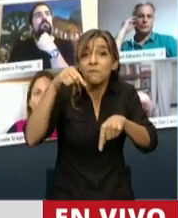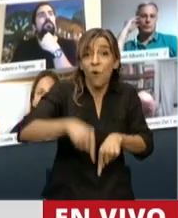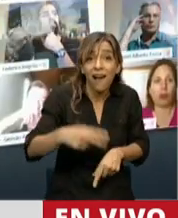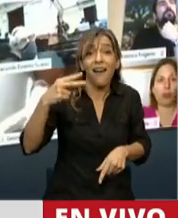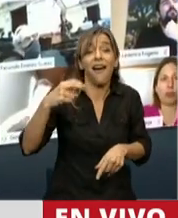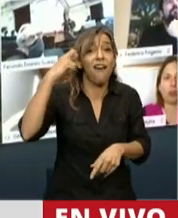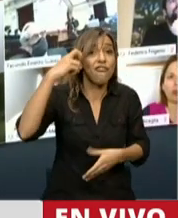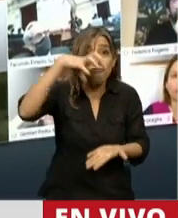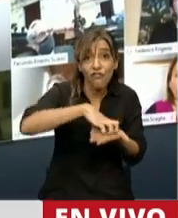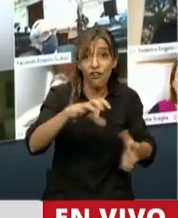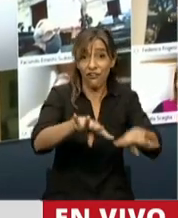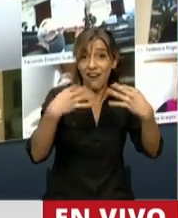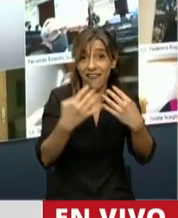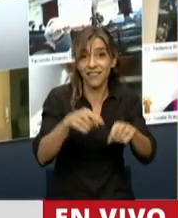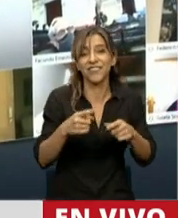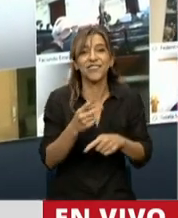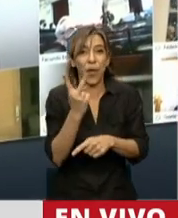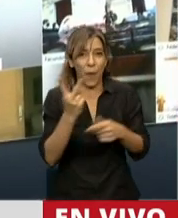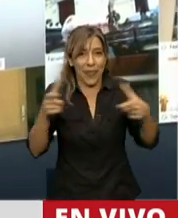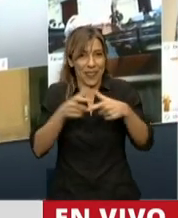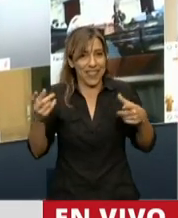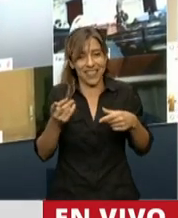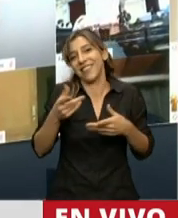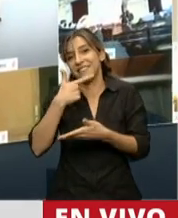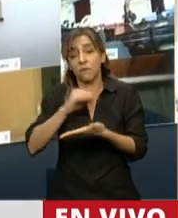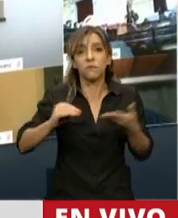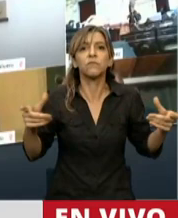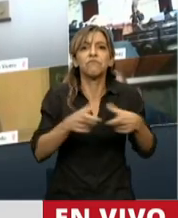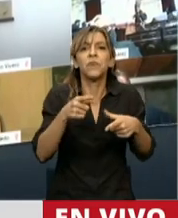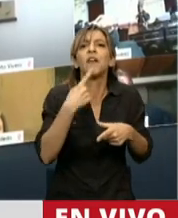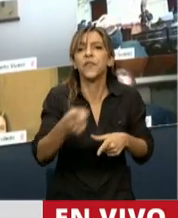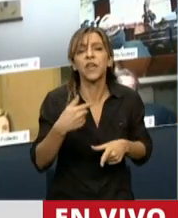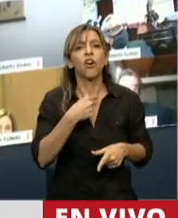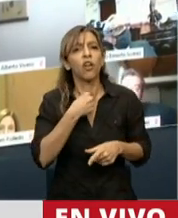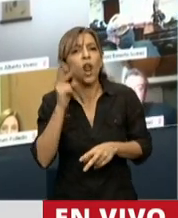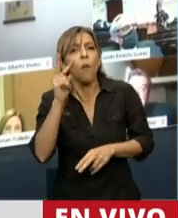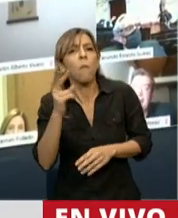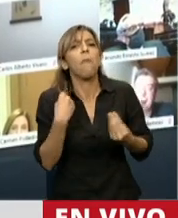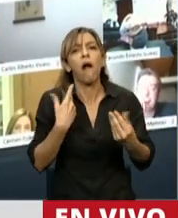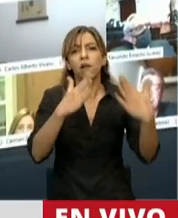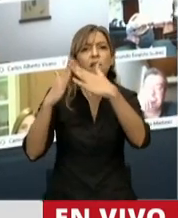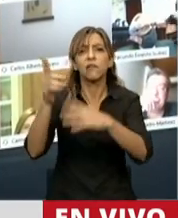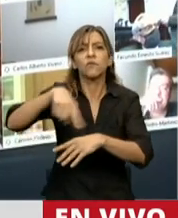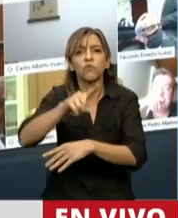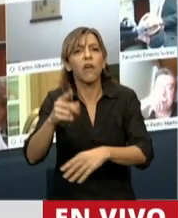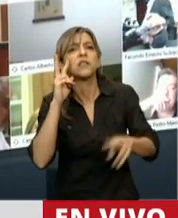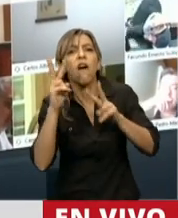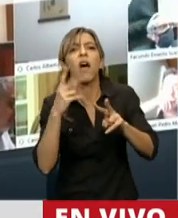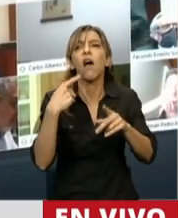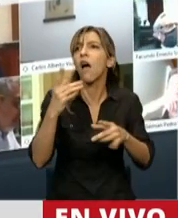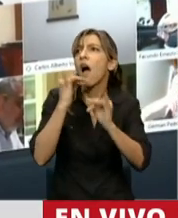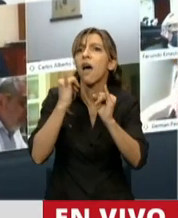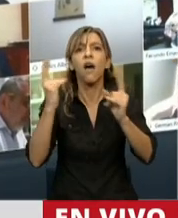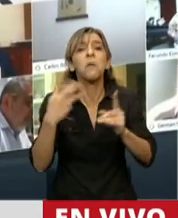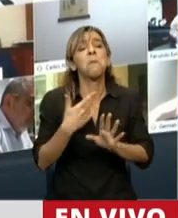a la Comisión Bicameral de Deuda. Escuchen. Quiero también despejar probablemente la percepción que pueda tener alguien en su casa con respecto al temor de que yo me levante un día y